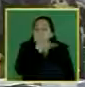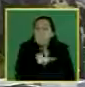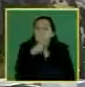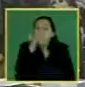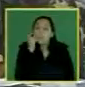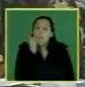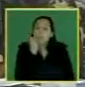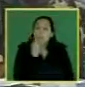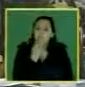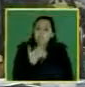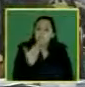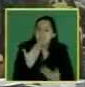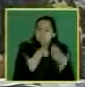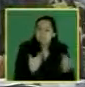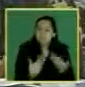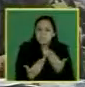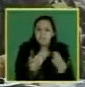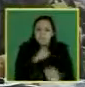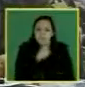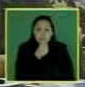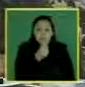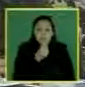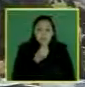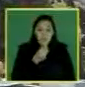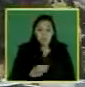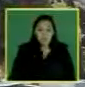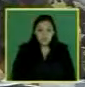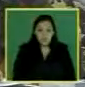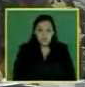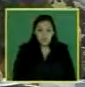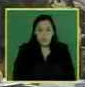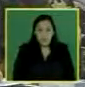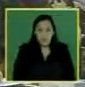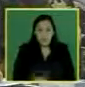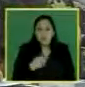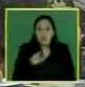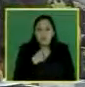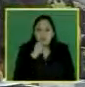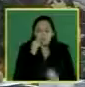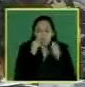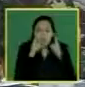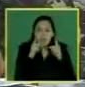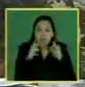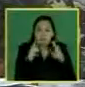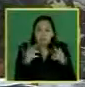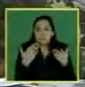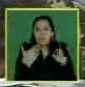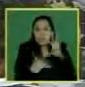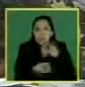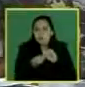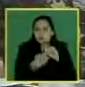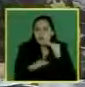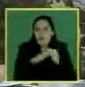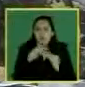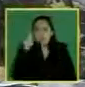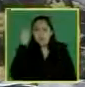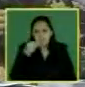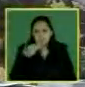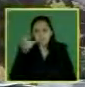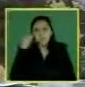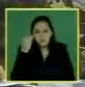simpática ella, pero del Opus Dei. Y ella me dijo una frase que me dejó impactada y que yo creo que resume mucho lo que es el